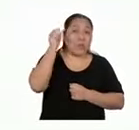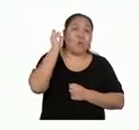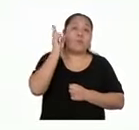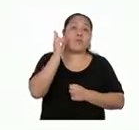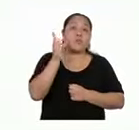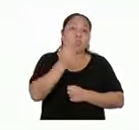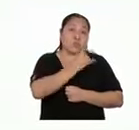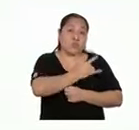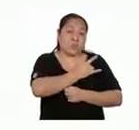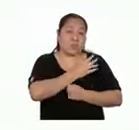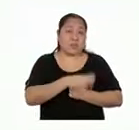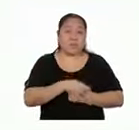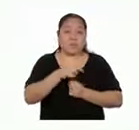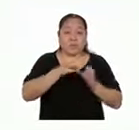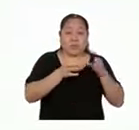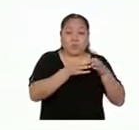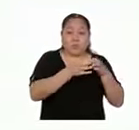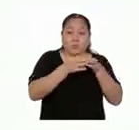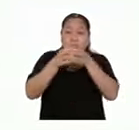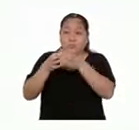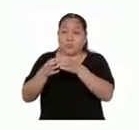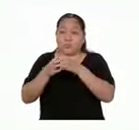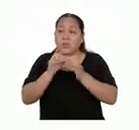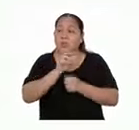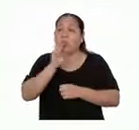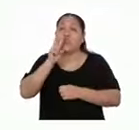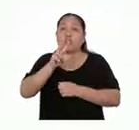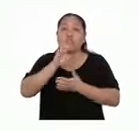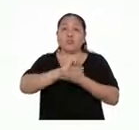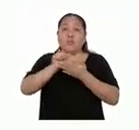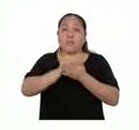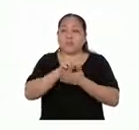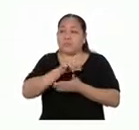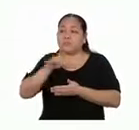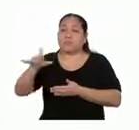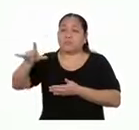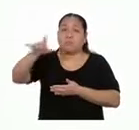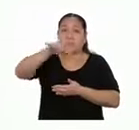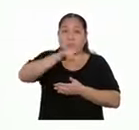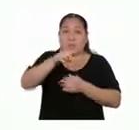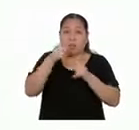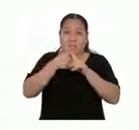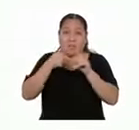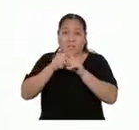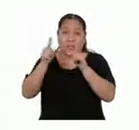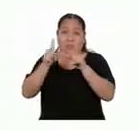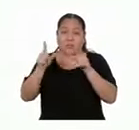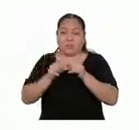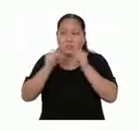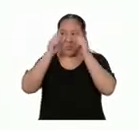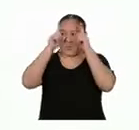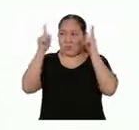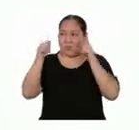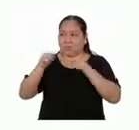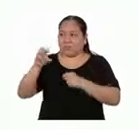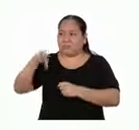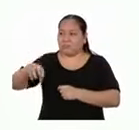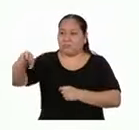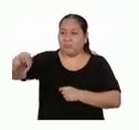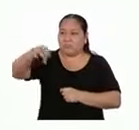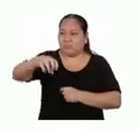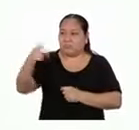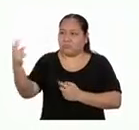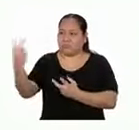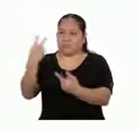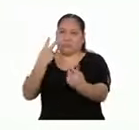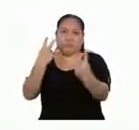profesores universitarios. Estuvimos allí 2 meses viajando por muchos lugares. Era sorprendente que donde íbamos, concitábamos la